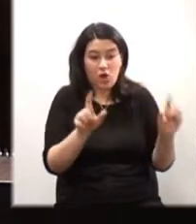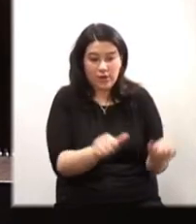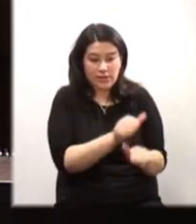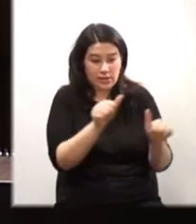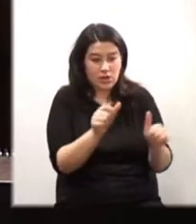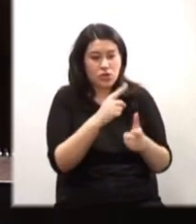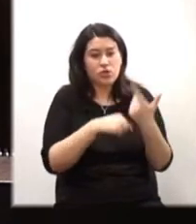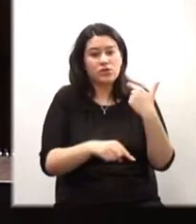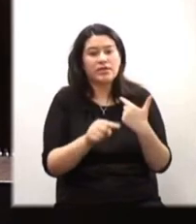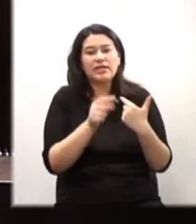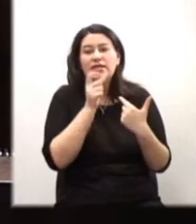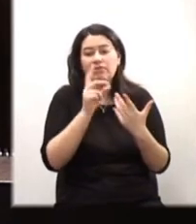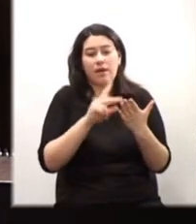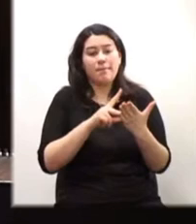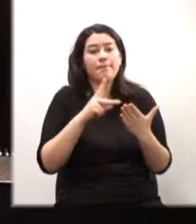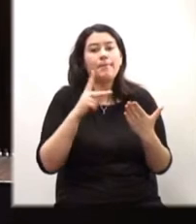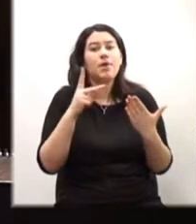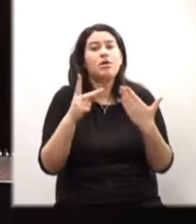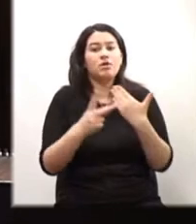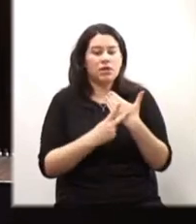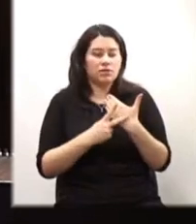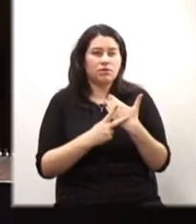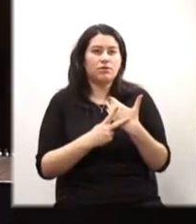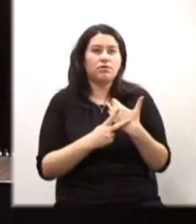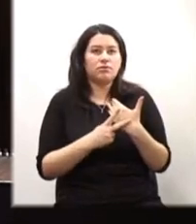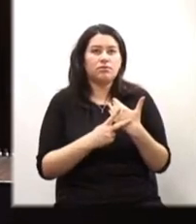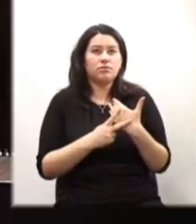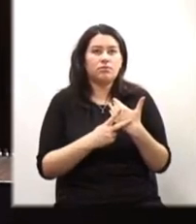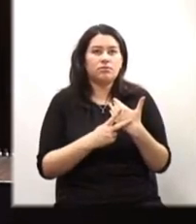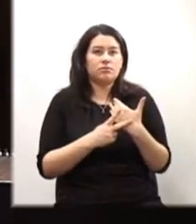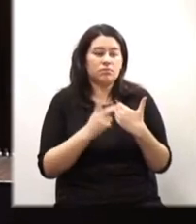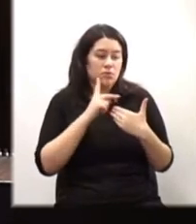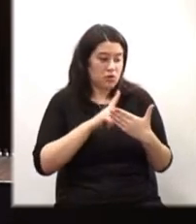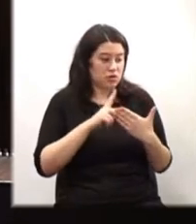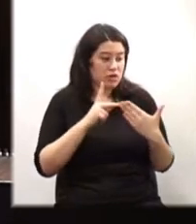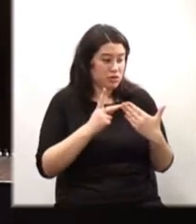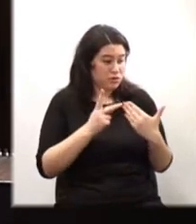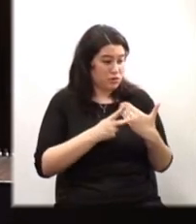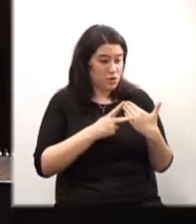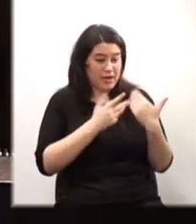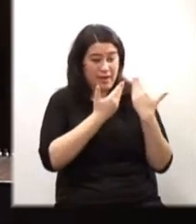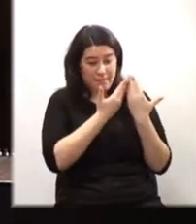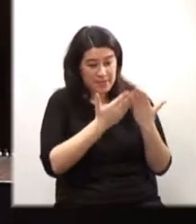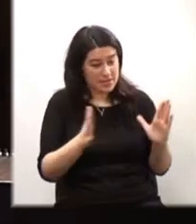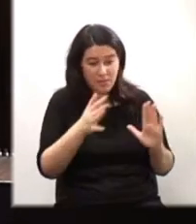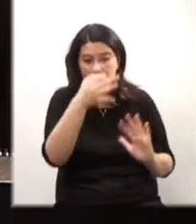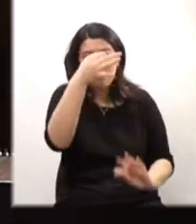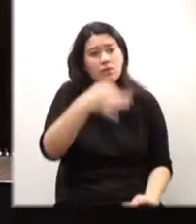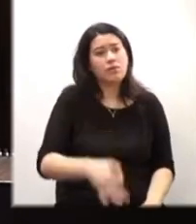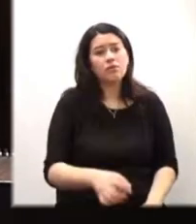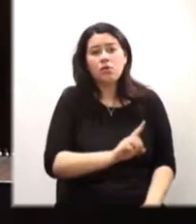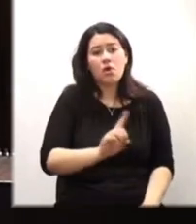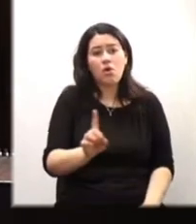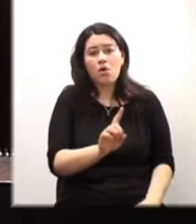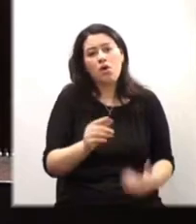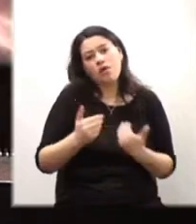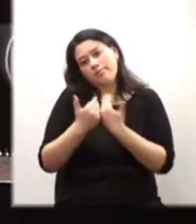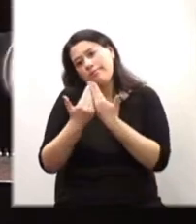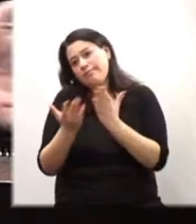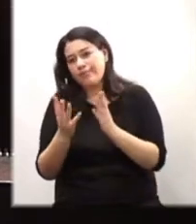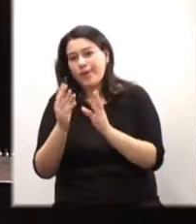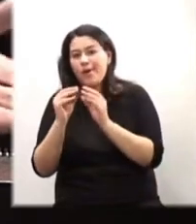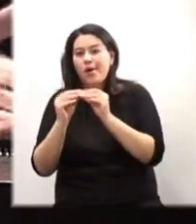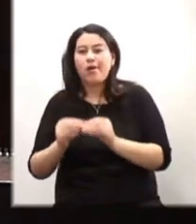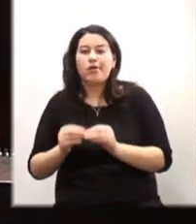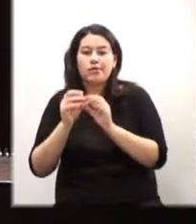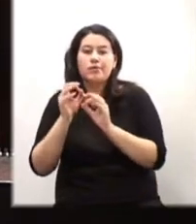tanto políticas teóricamente llevadas adelante que de hecho no son implementadas o que son ejecutadas contablemente, como el